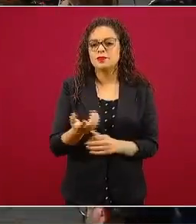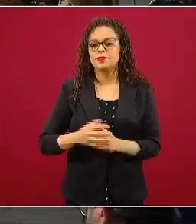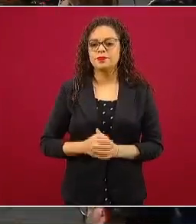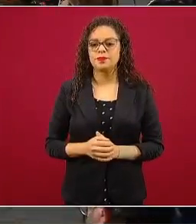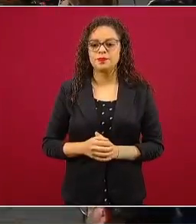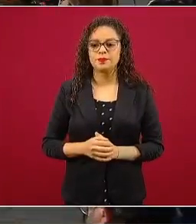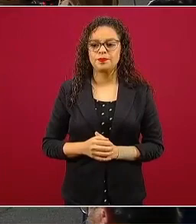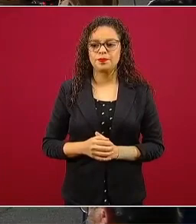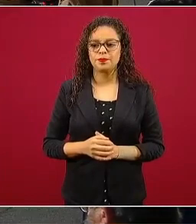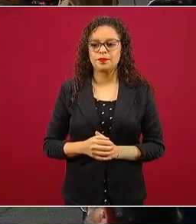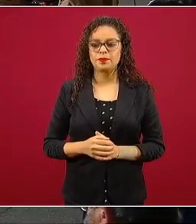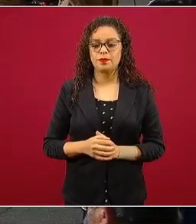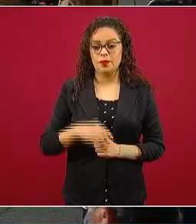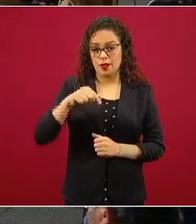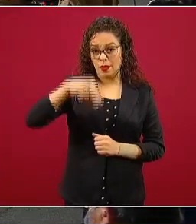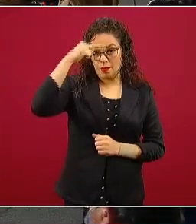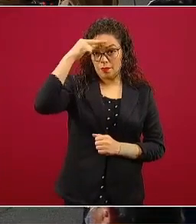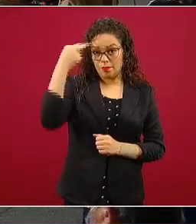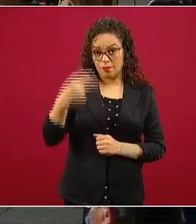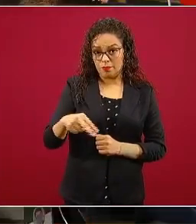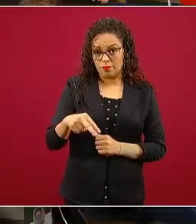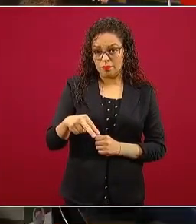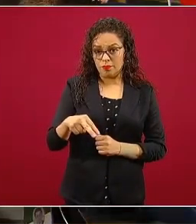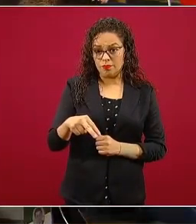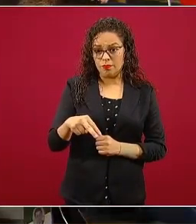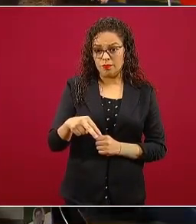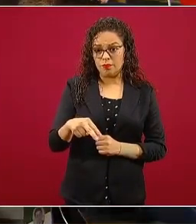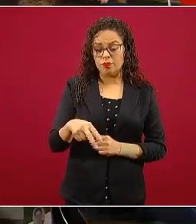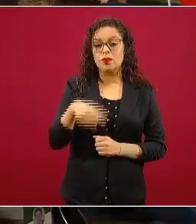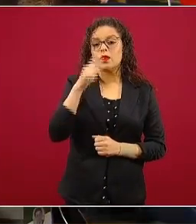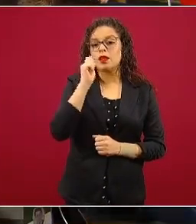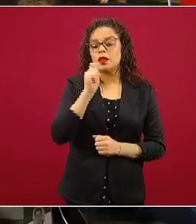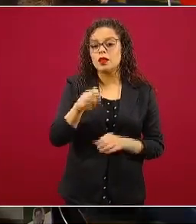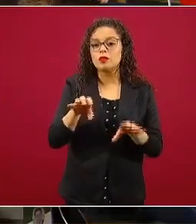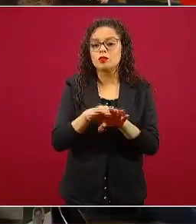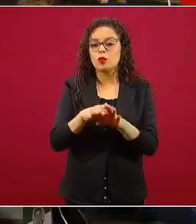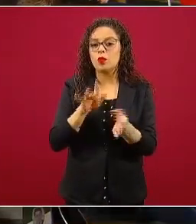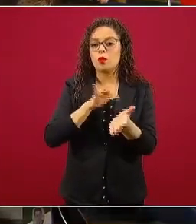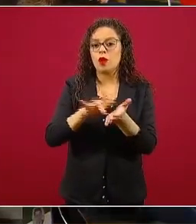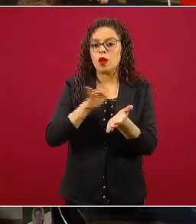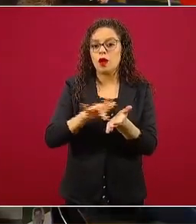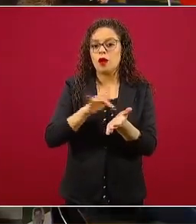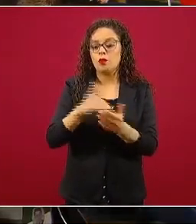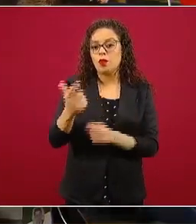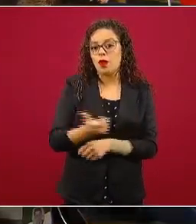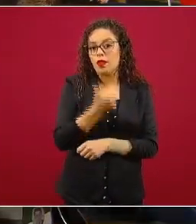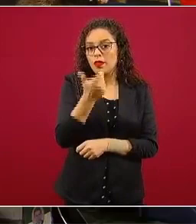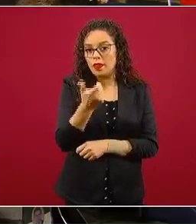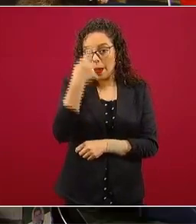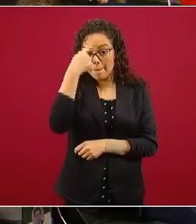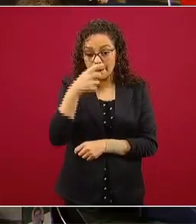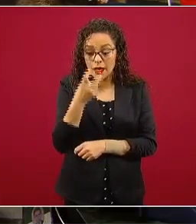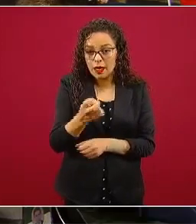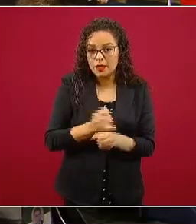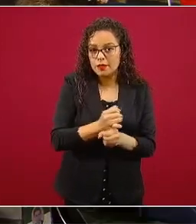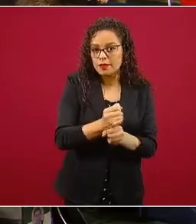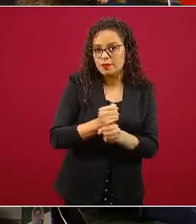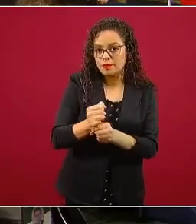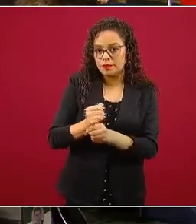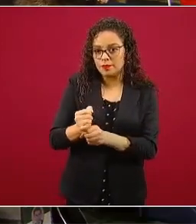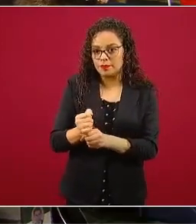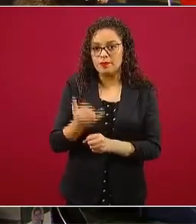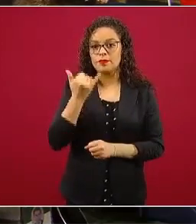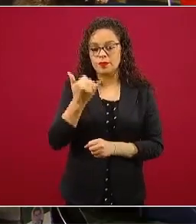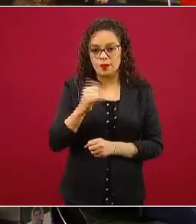¿cómo está México aportando en cuestión de recursos económicos precisamente a esta investigación? Y después, si me permite al presidente hacerle